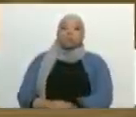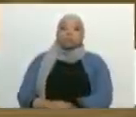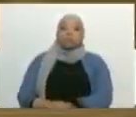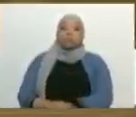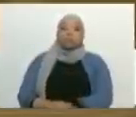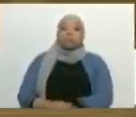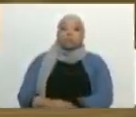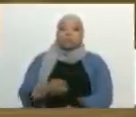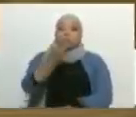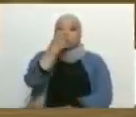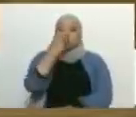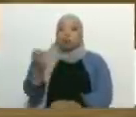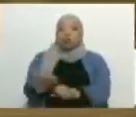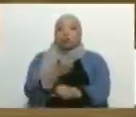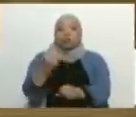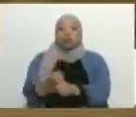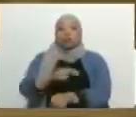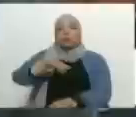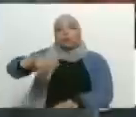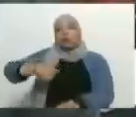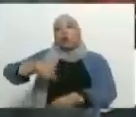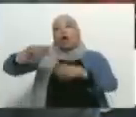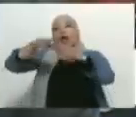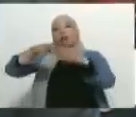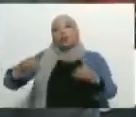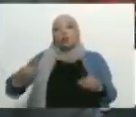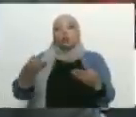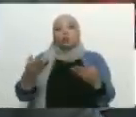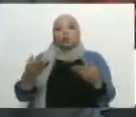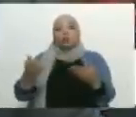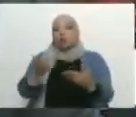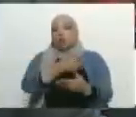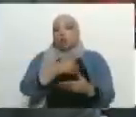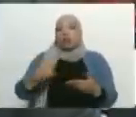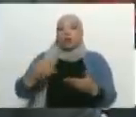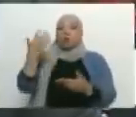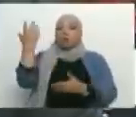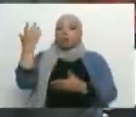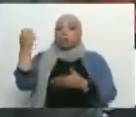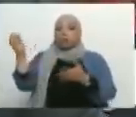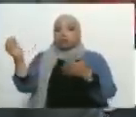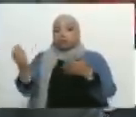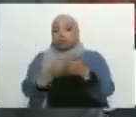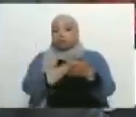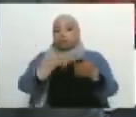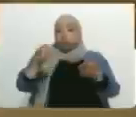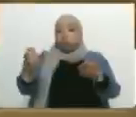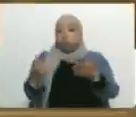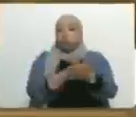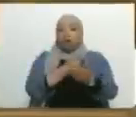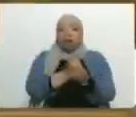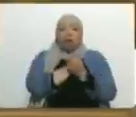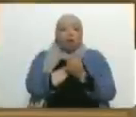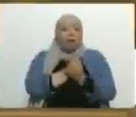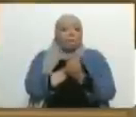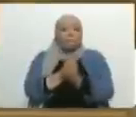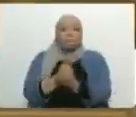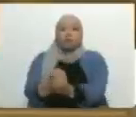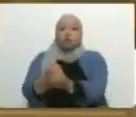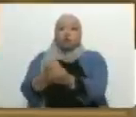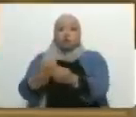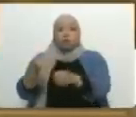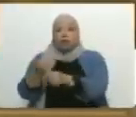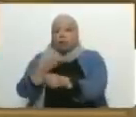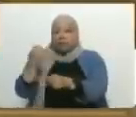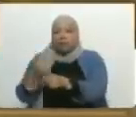Lo invito y los invito a todo aquel que quiera borrar murales hechos con el amor, el esfuerzo y el